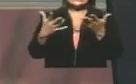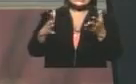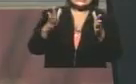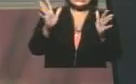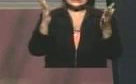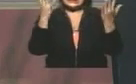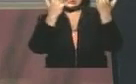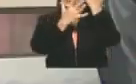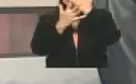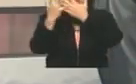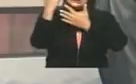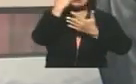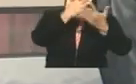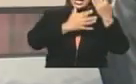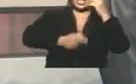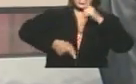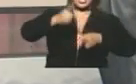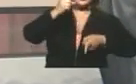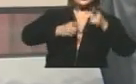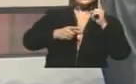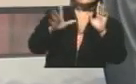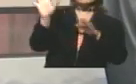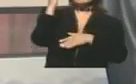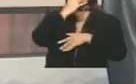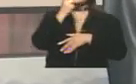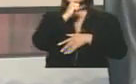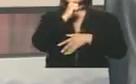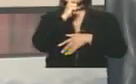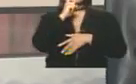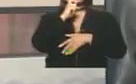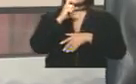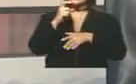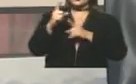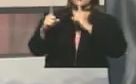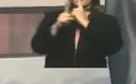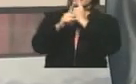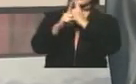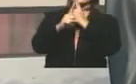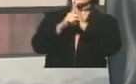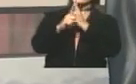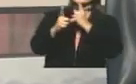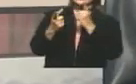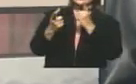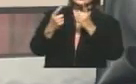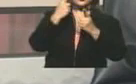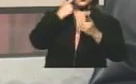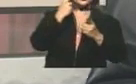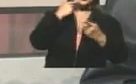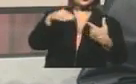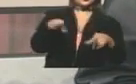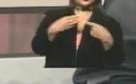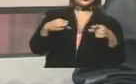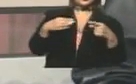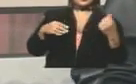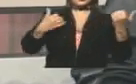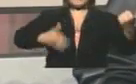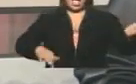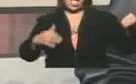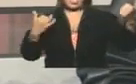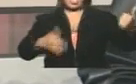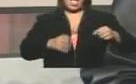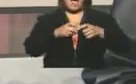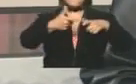permean todo lo que es nuestra cultura, y de repente es un poquito difícil competir con una manifestación tradicional al lado de un